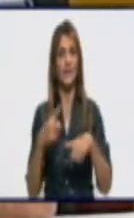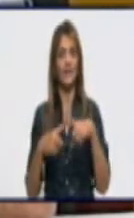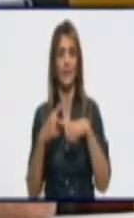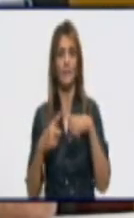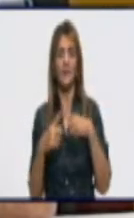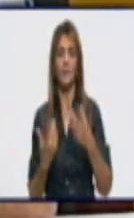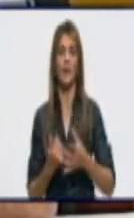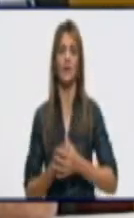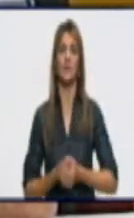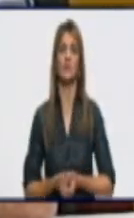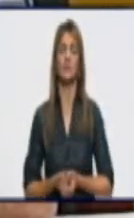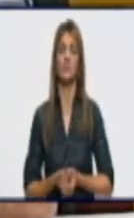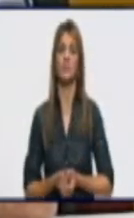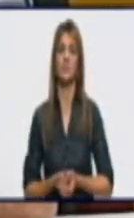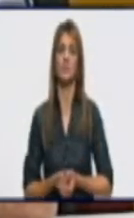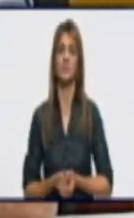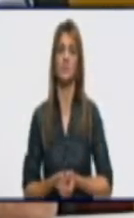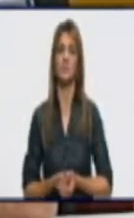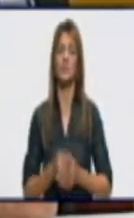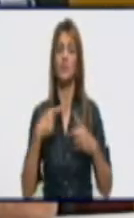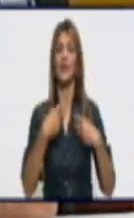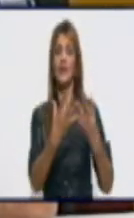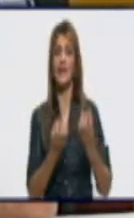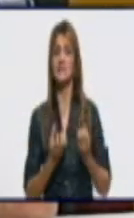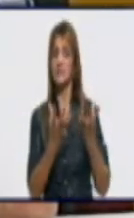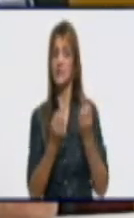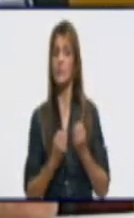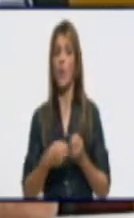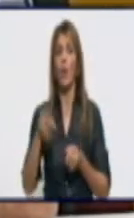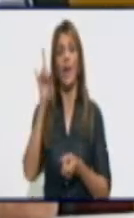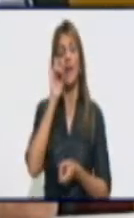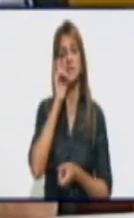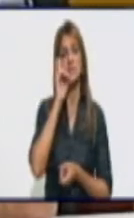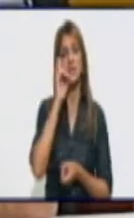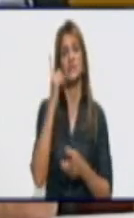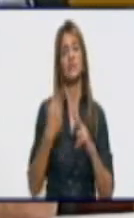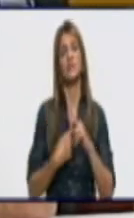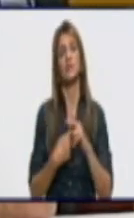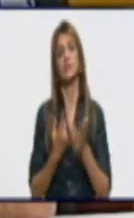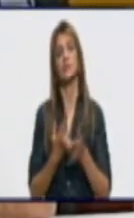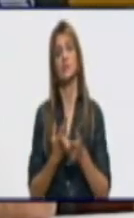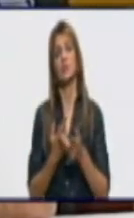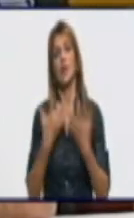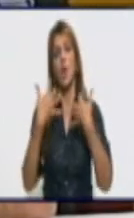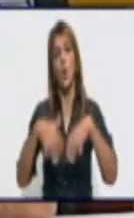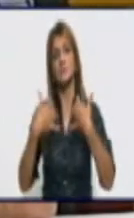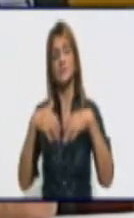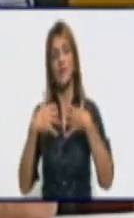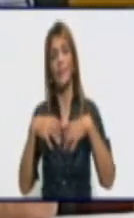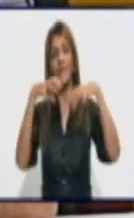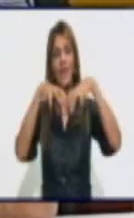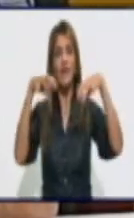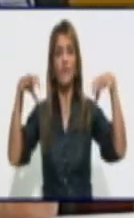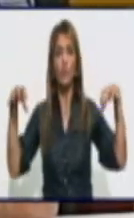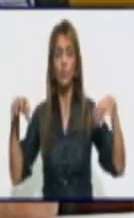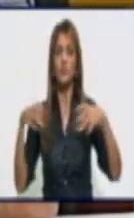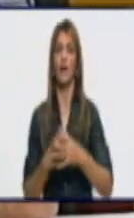vacuno y porcino, leche y conservas de fruta, vegetal y tomate. Básicamente son las cuestiones